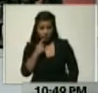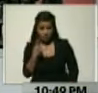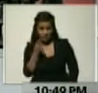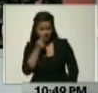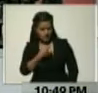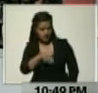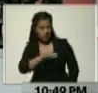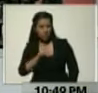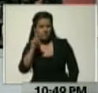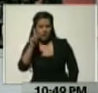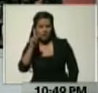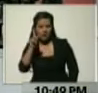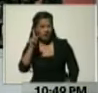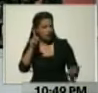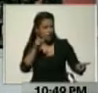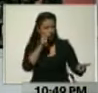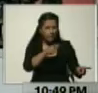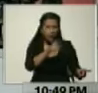Miguel Enrique Otero.